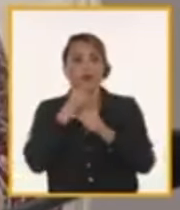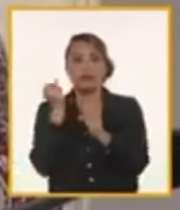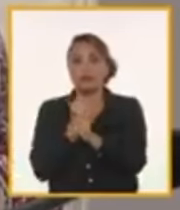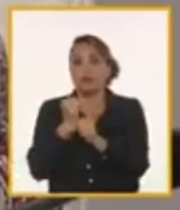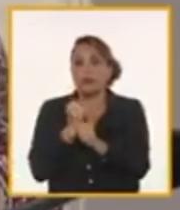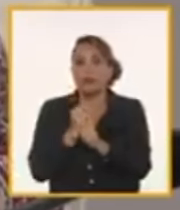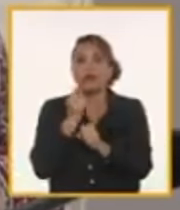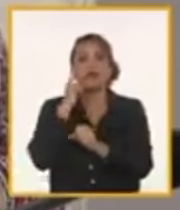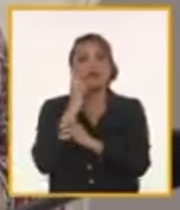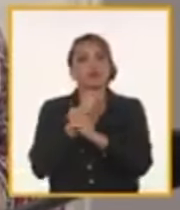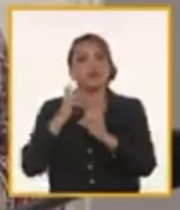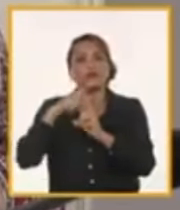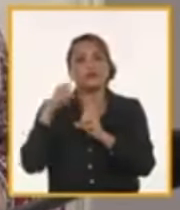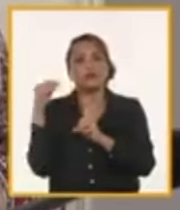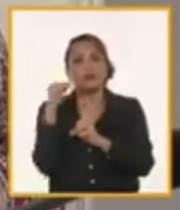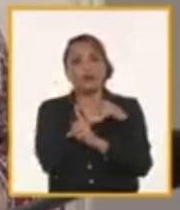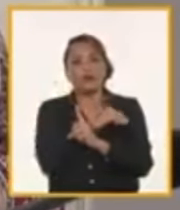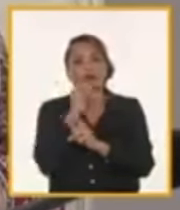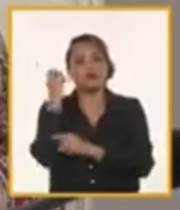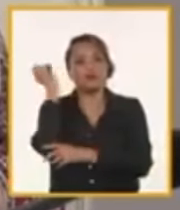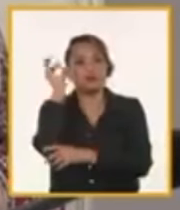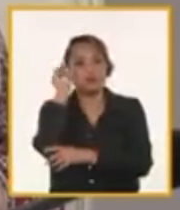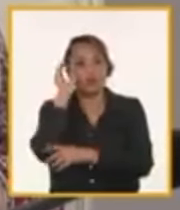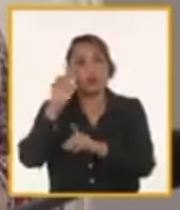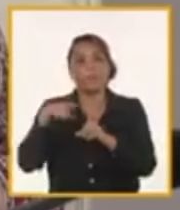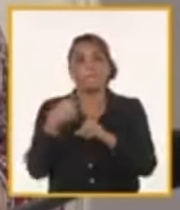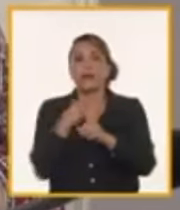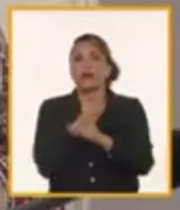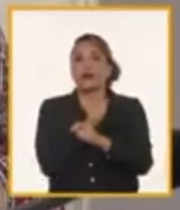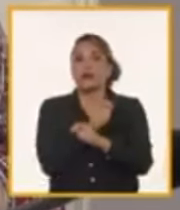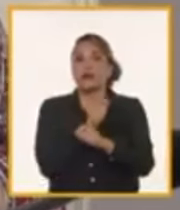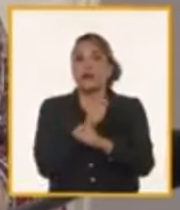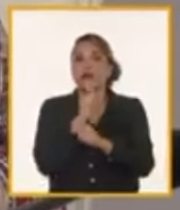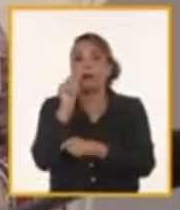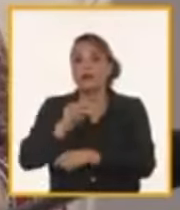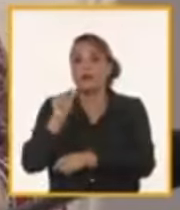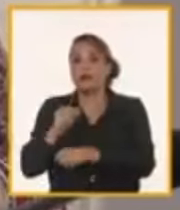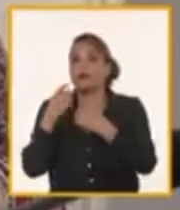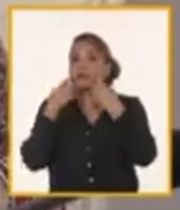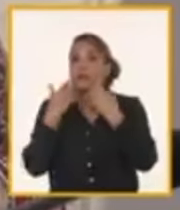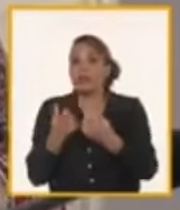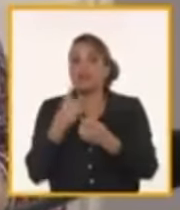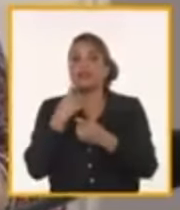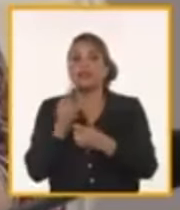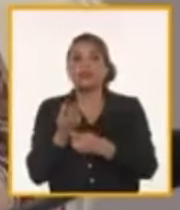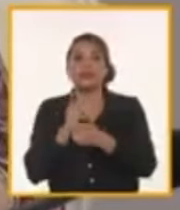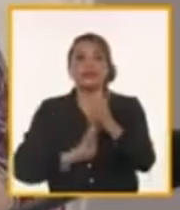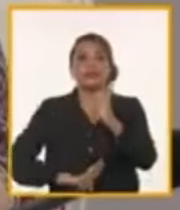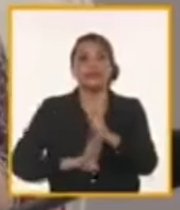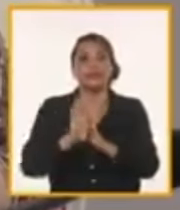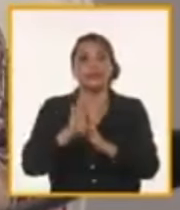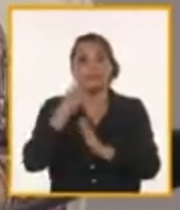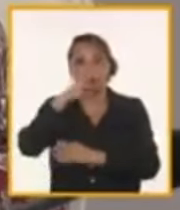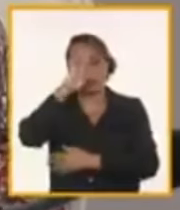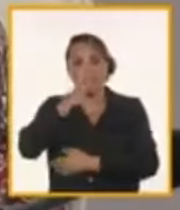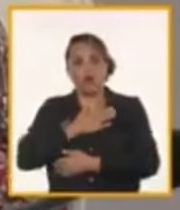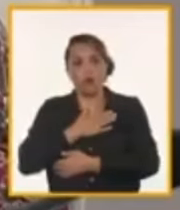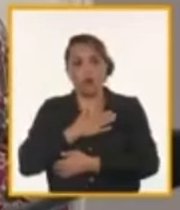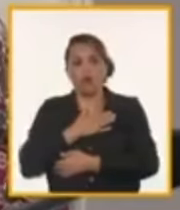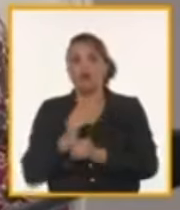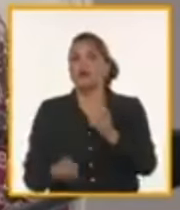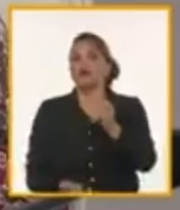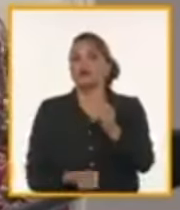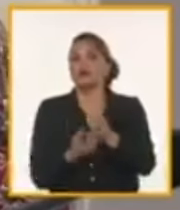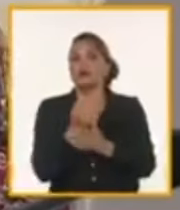la ciencia la tecnología y la innovación y además formar el personal que es necesario para el desarrollo de nuestro país